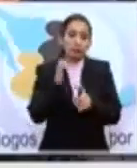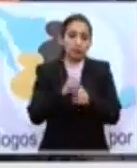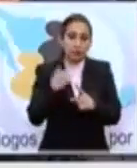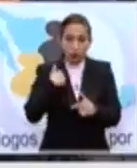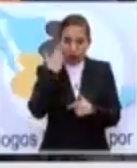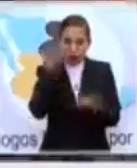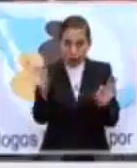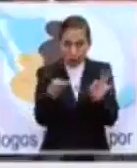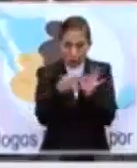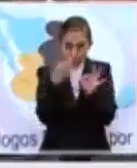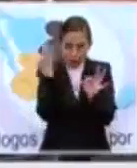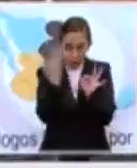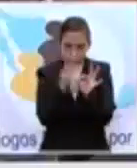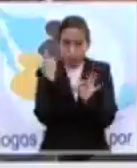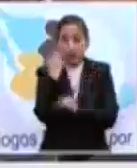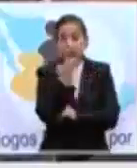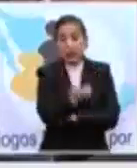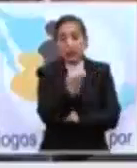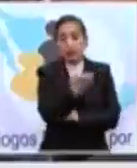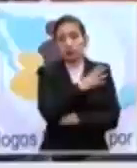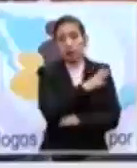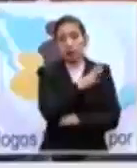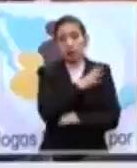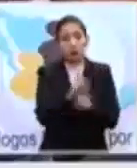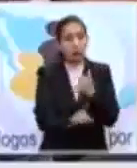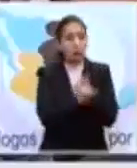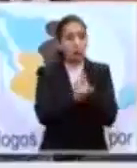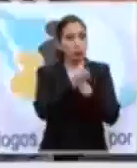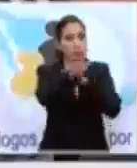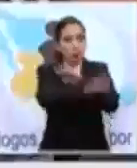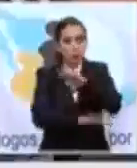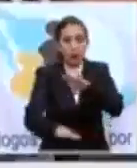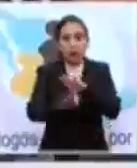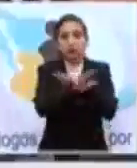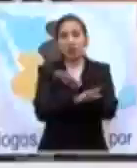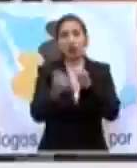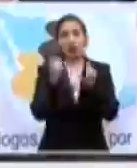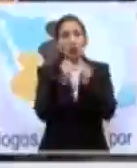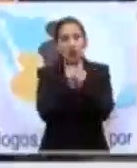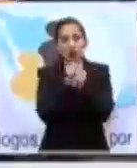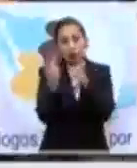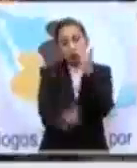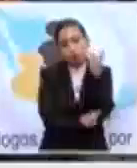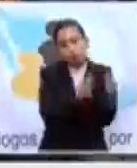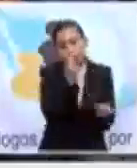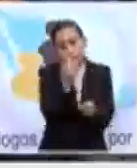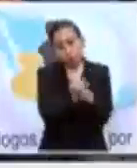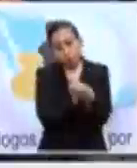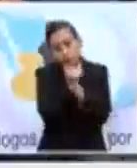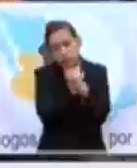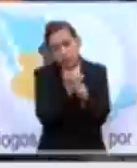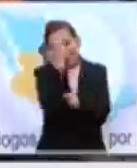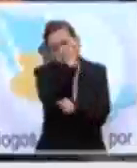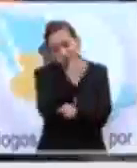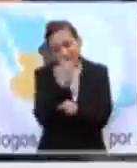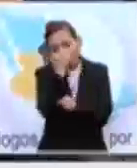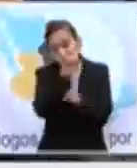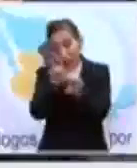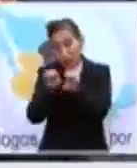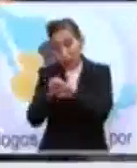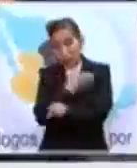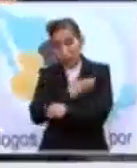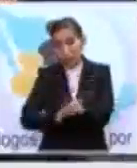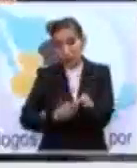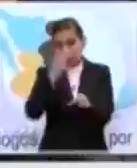quisiera puntualizar este ángulo. Aquí hay un problema de fondo con el diagnóstico que hizo el equipo del presidente Peña